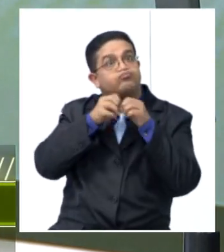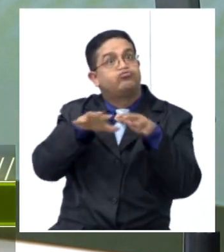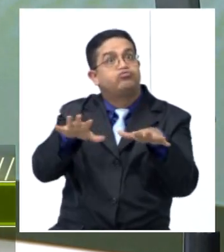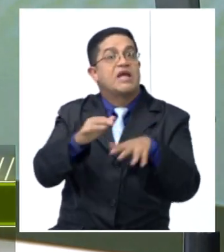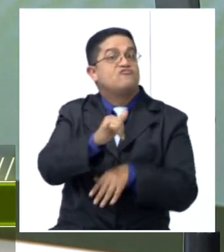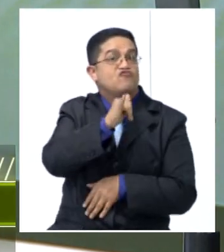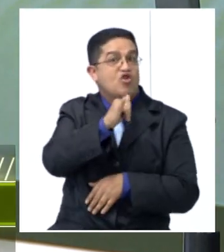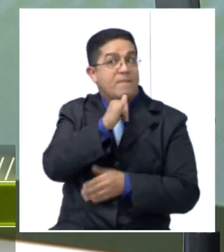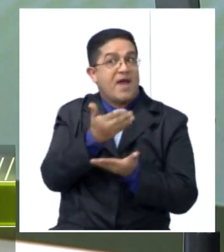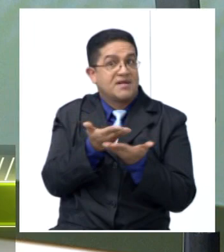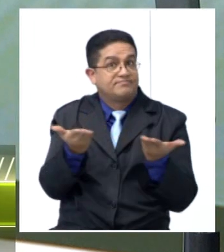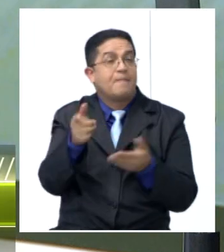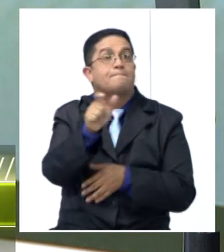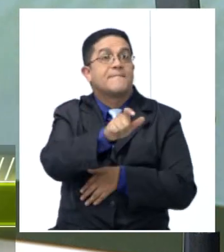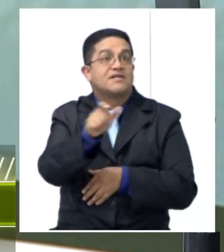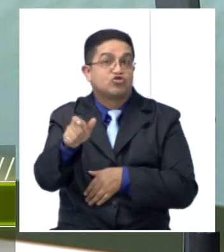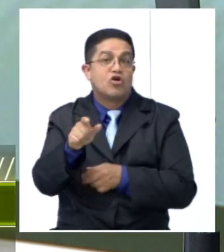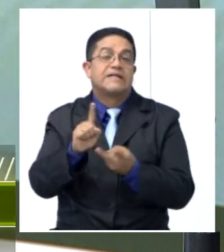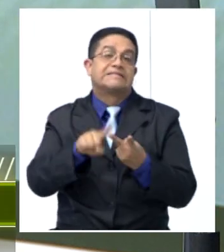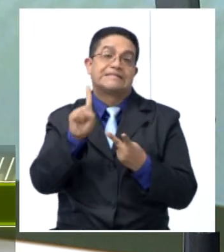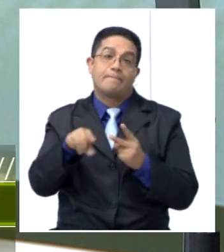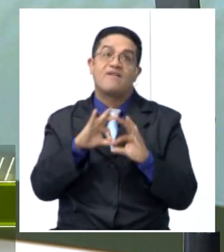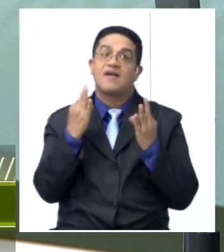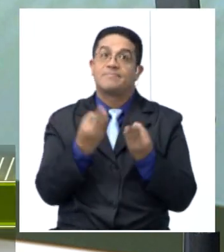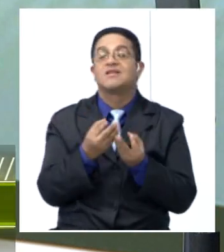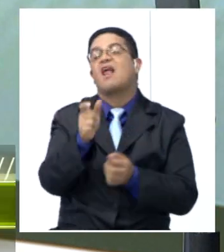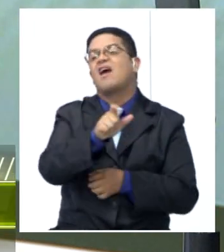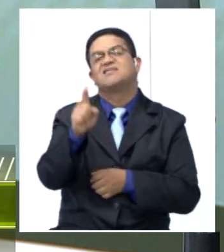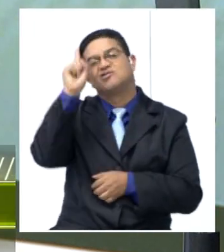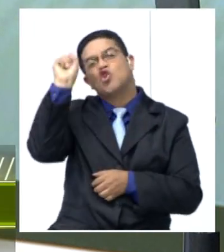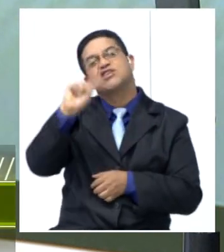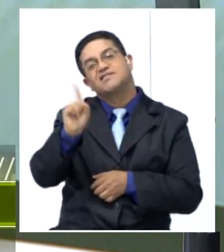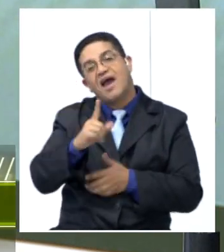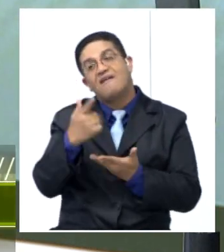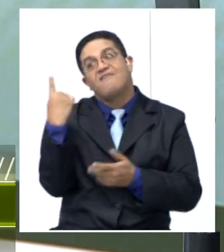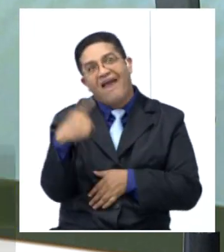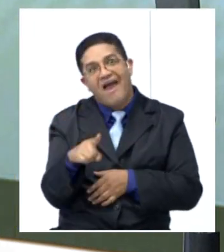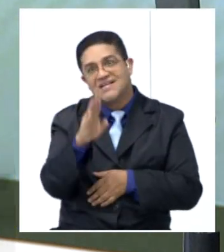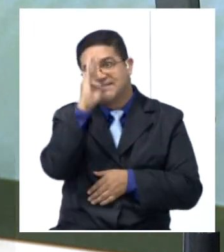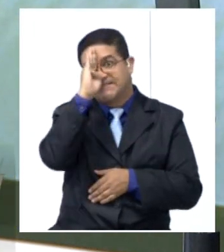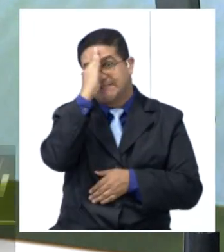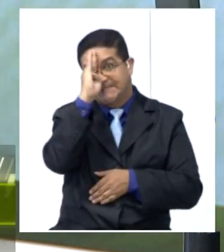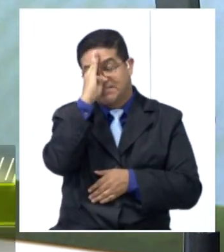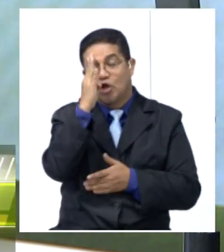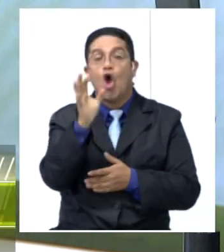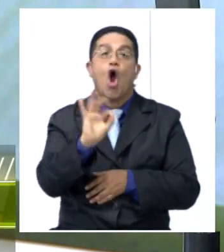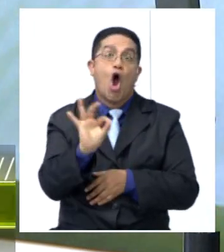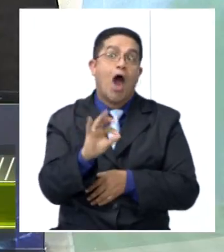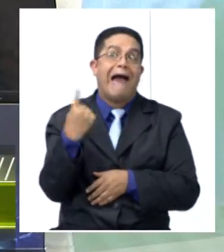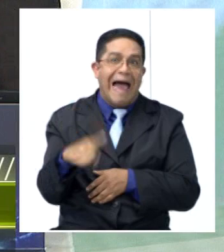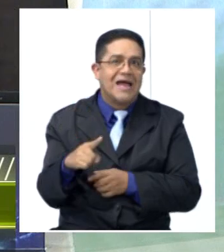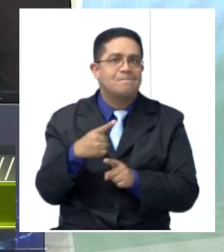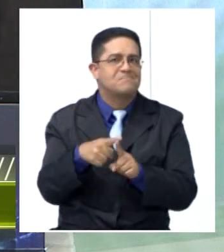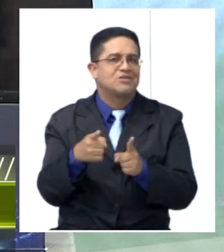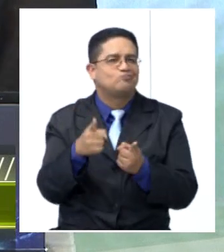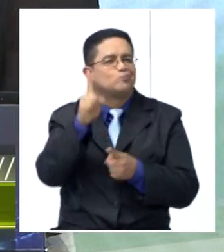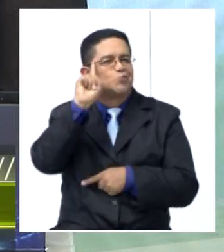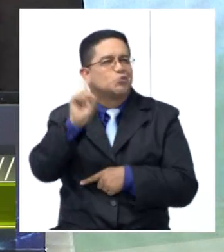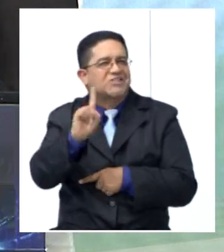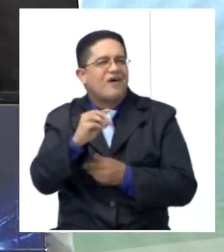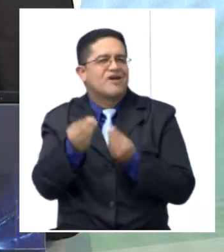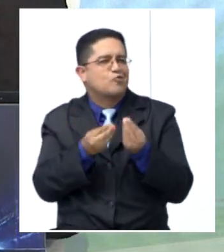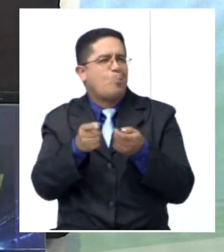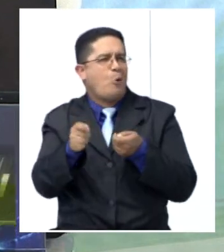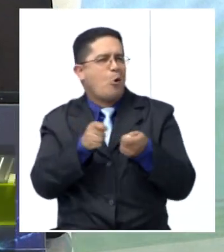información a pacientes y familiares que muchas veces no saben que tienen esta condición o si la tienen no saben cómo manejarla, ¿no? Así es. Hablemos del